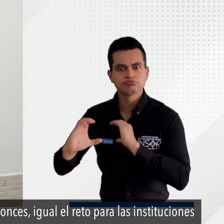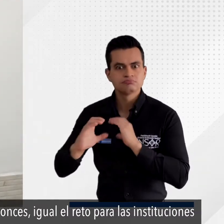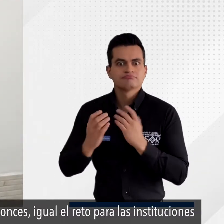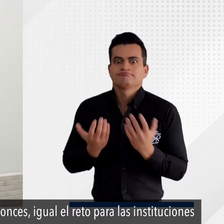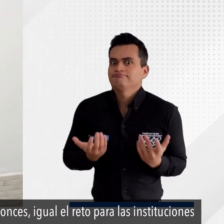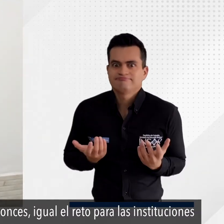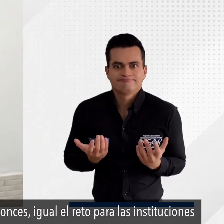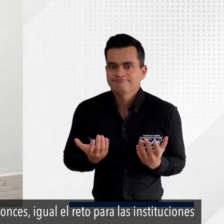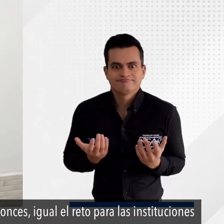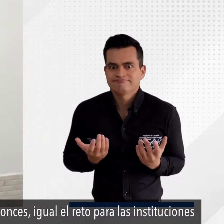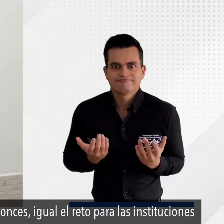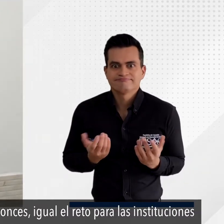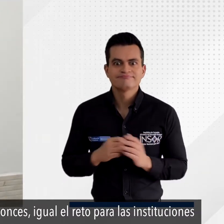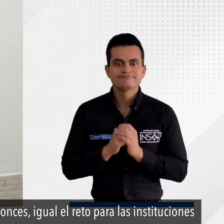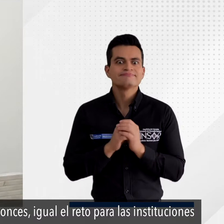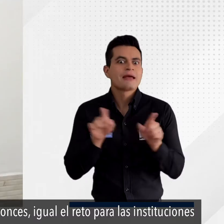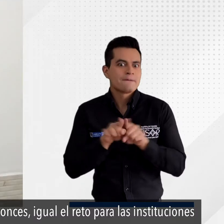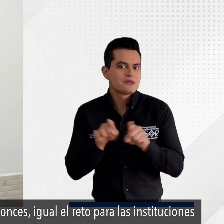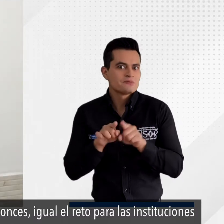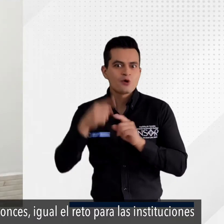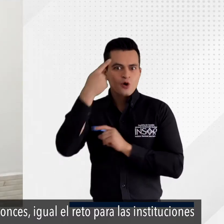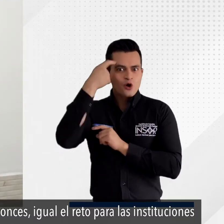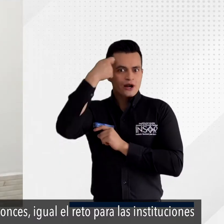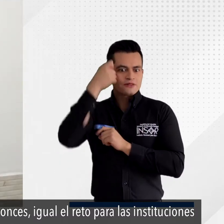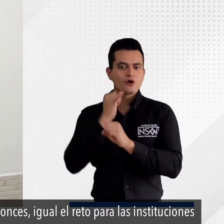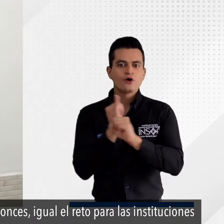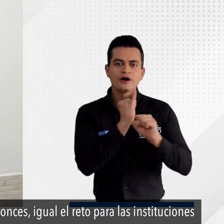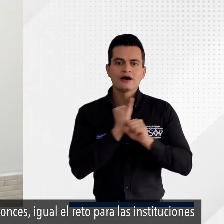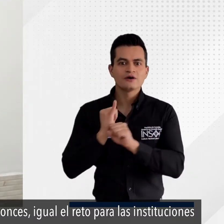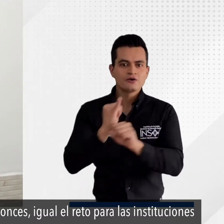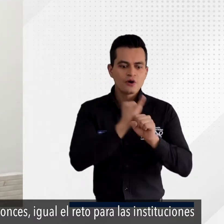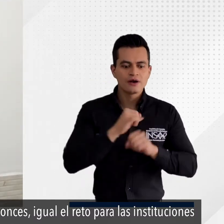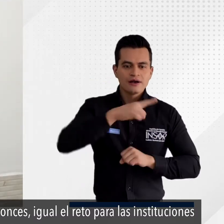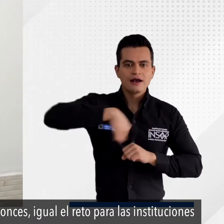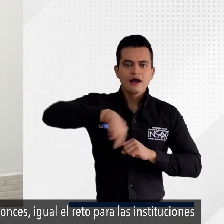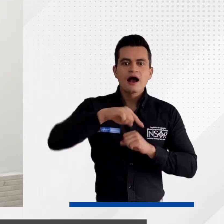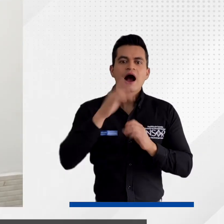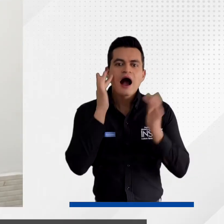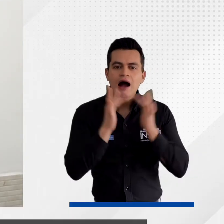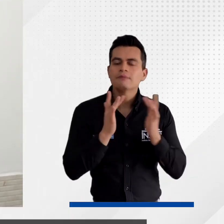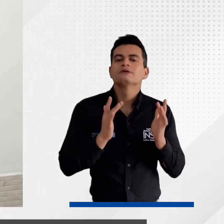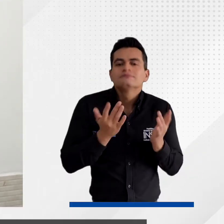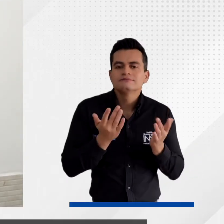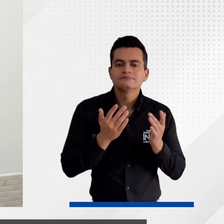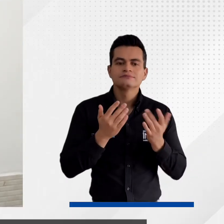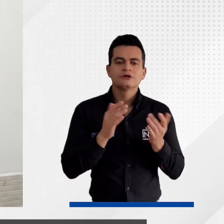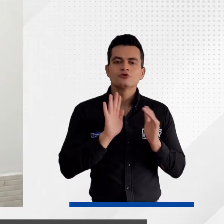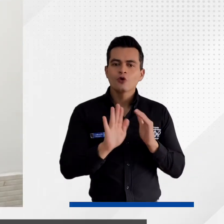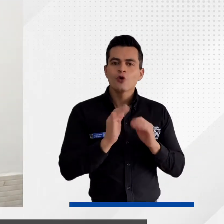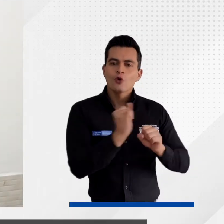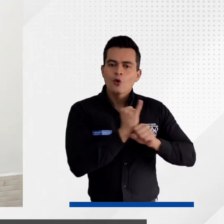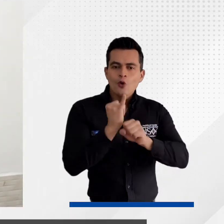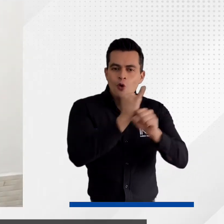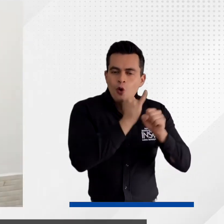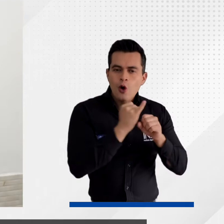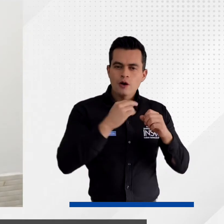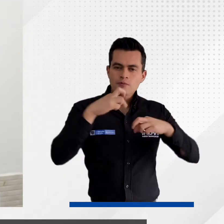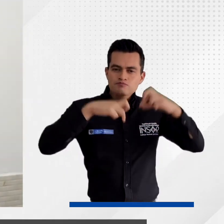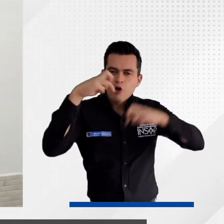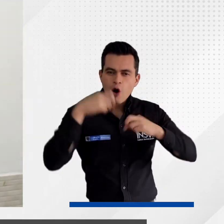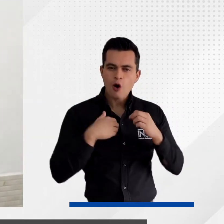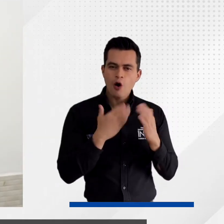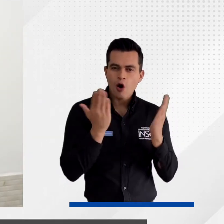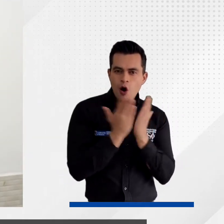comunicación efectiva. Entonces igual el reto para las instituciones de educación superior para formar